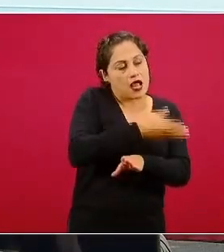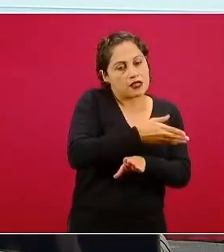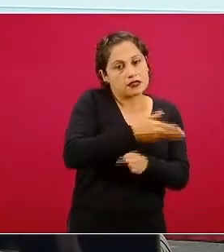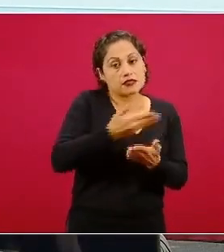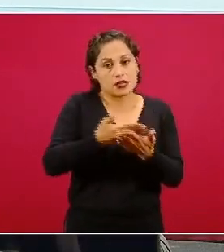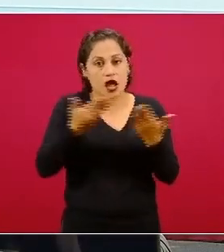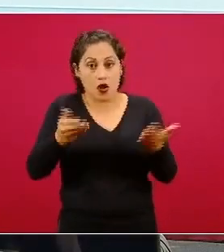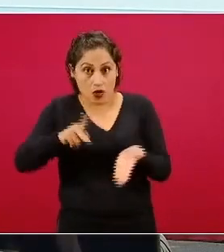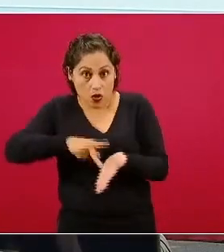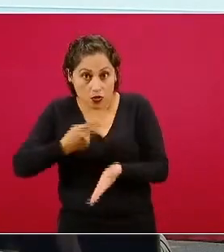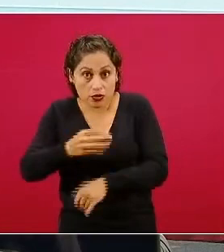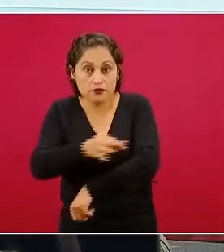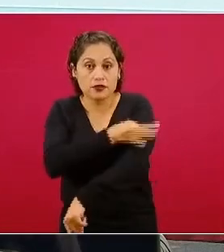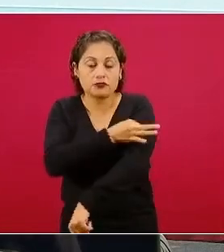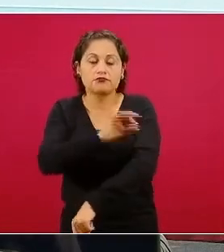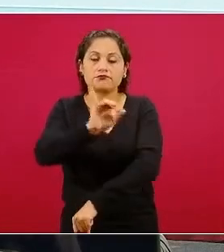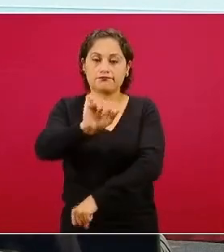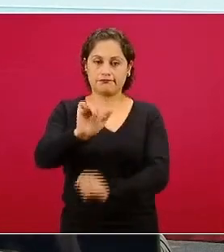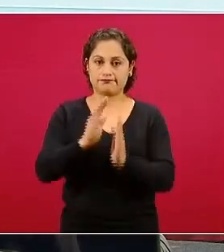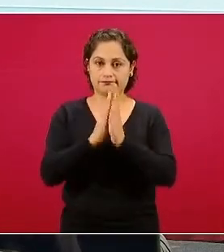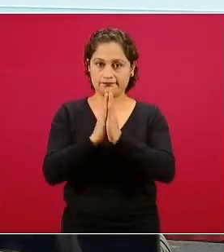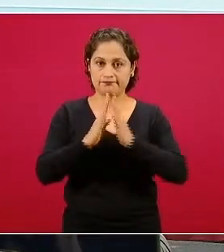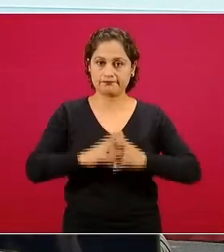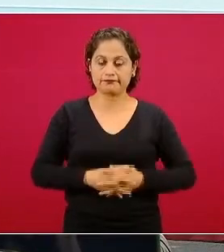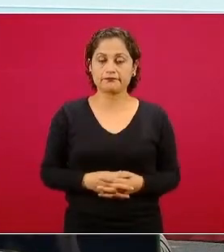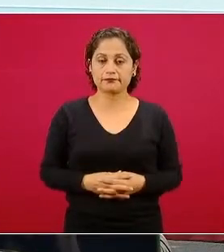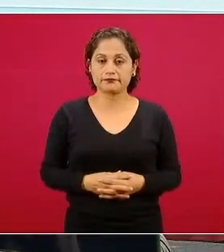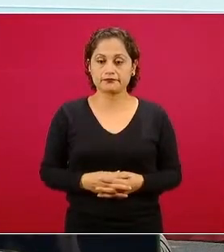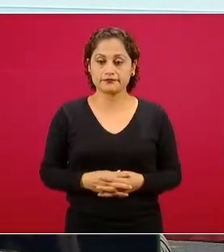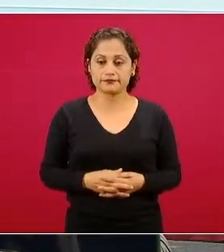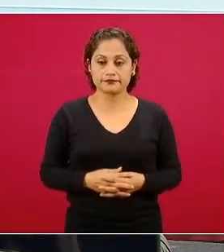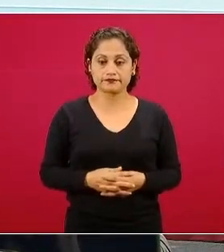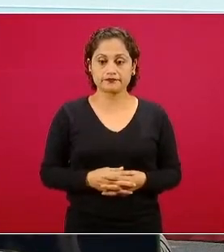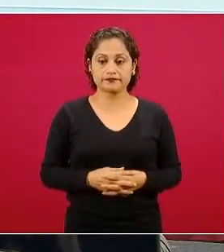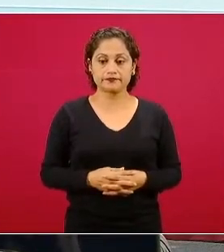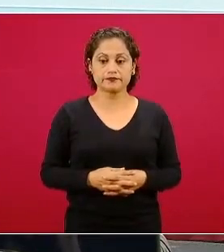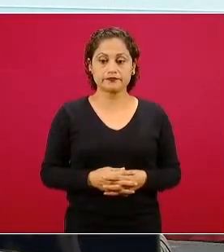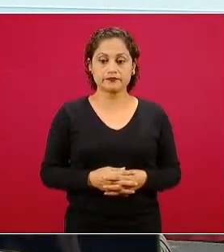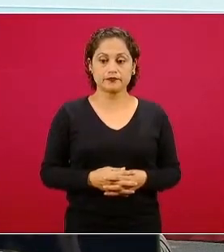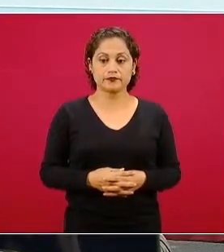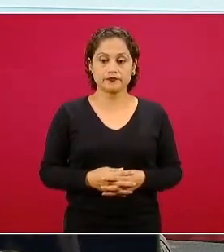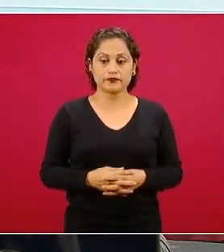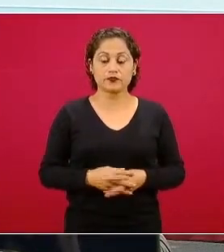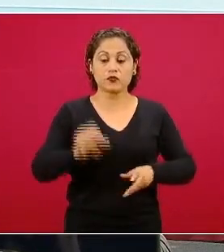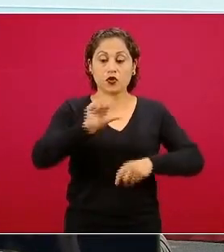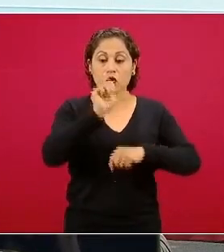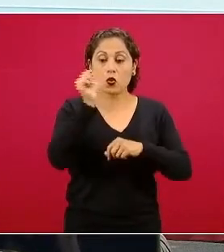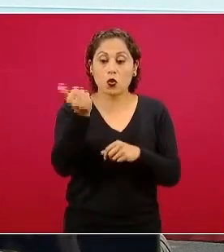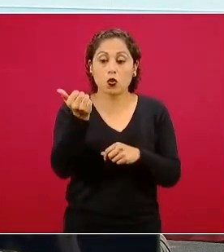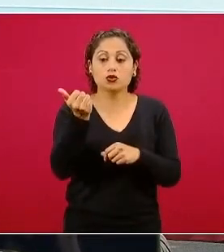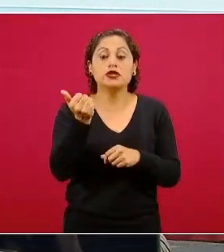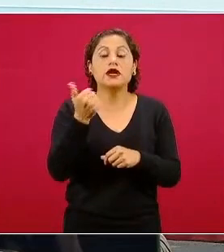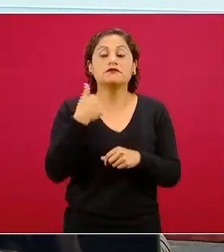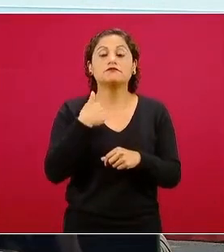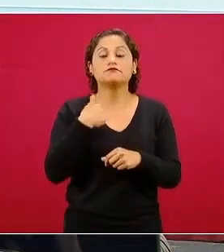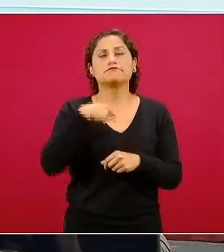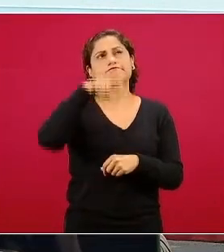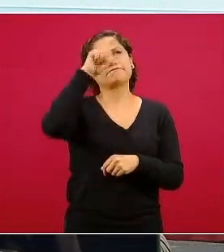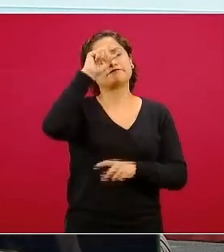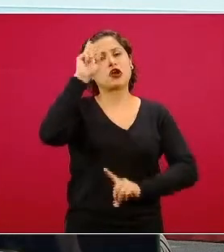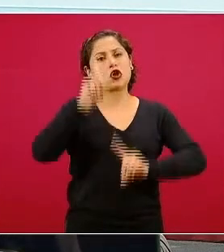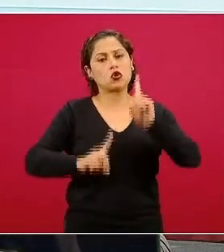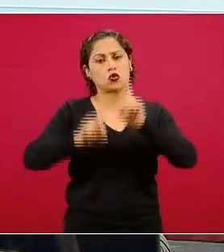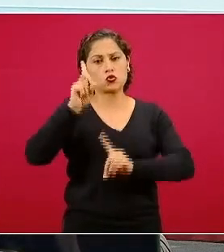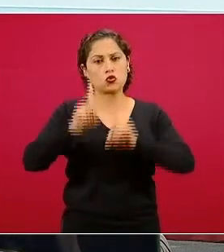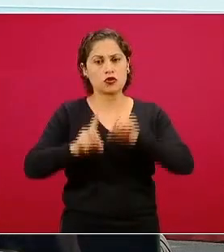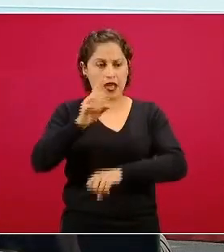favor. La que sigue, por favor. Bien. La pregunta también, ¿la vacuna evita el 100% de